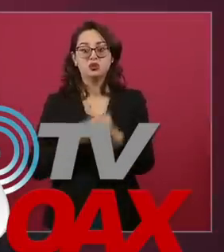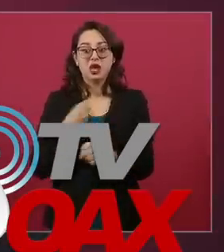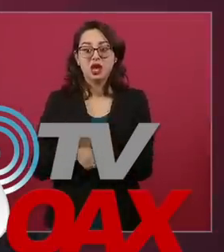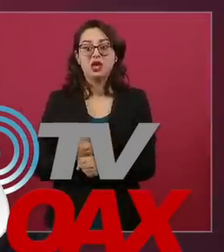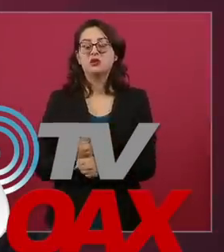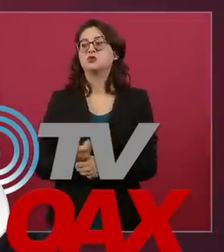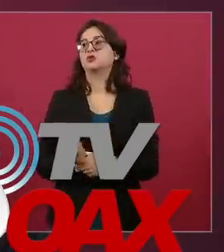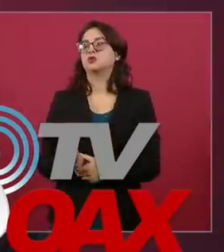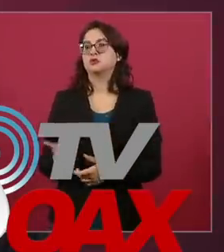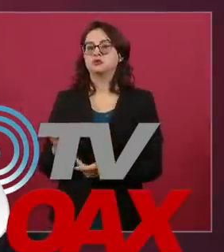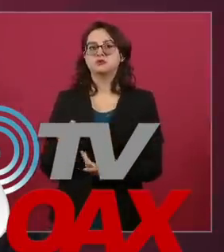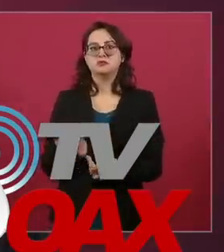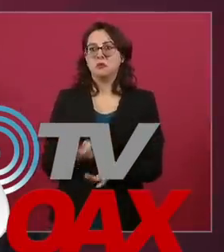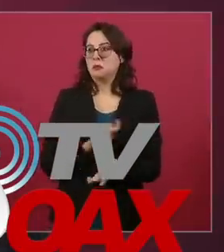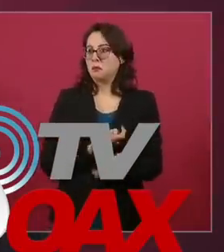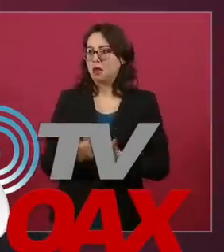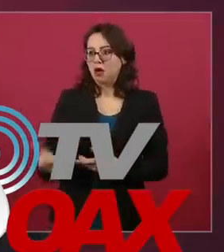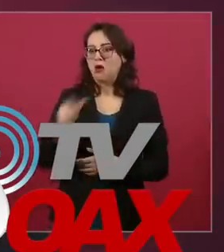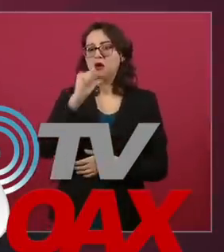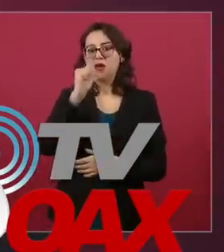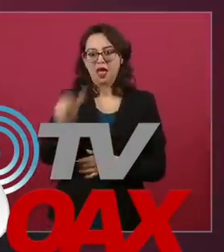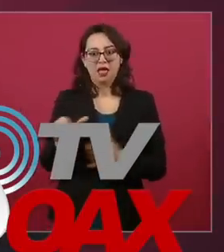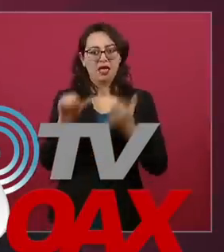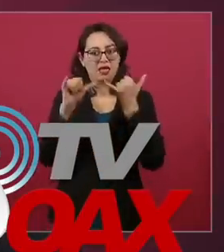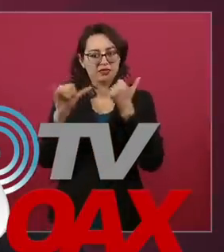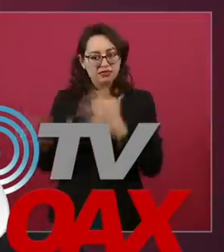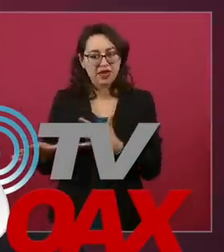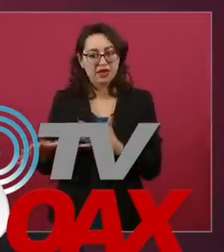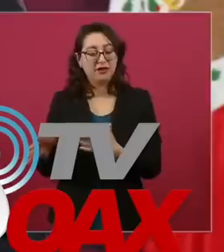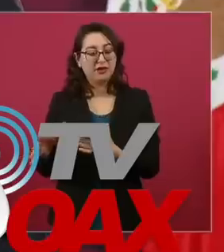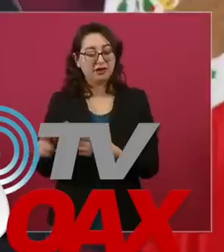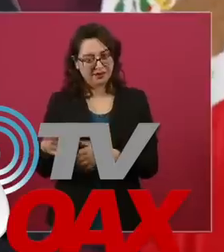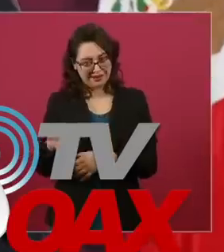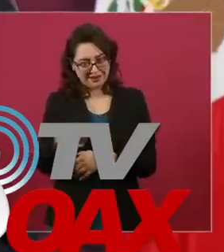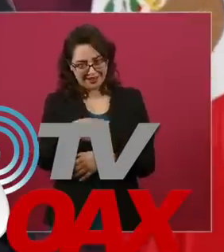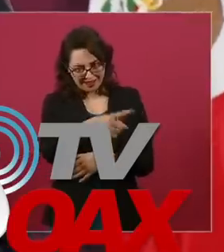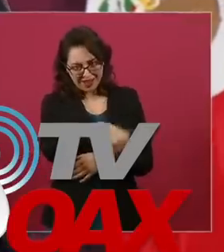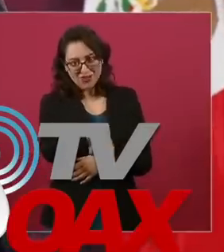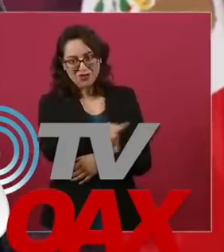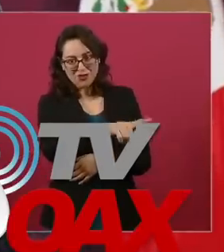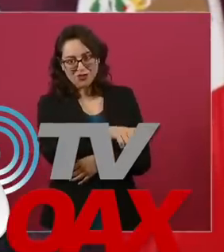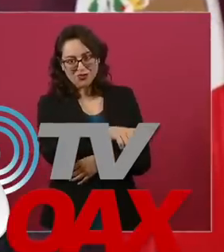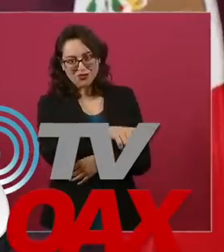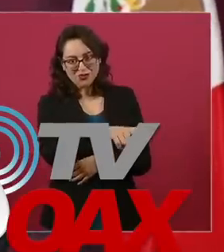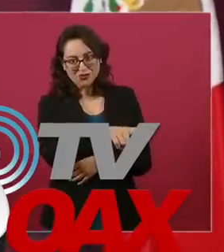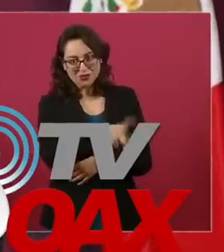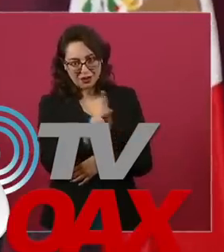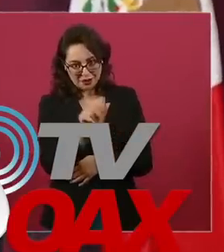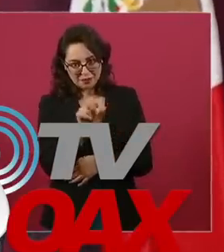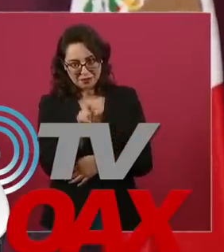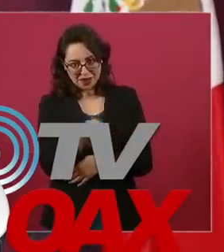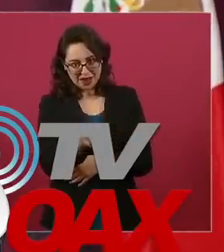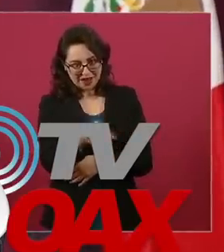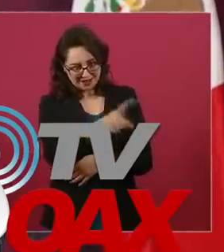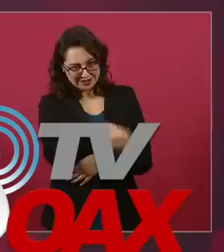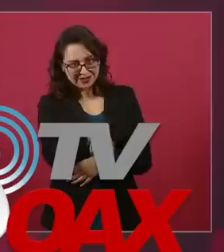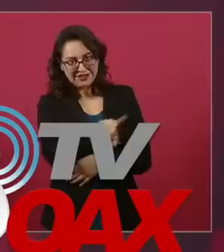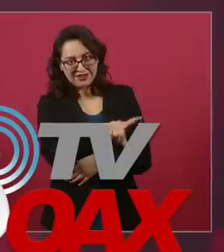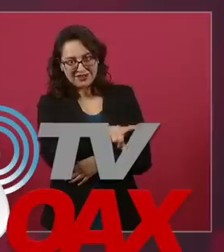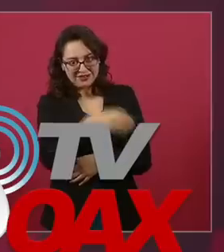estafaron. Estos de la fiesta, los de la fiesta,